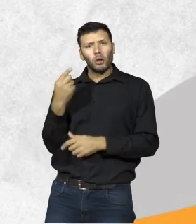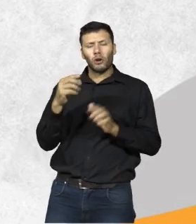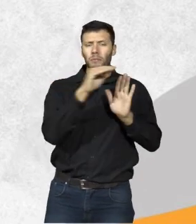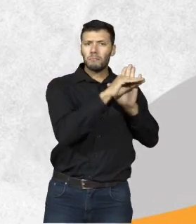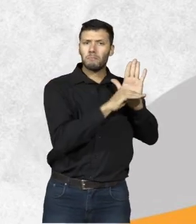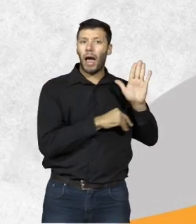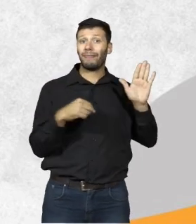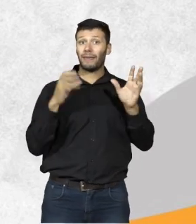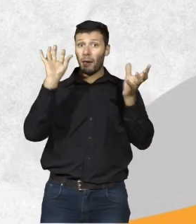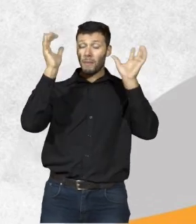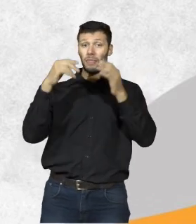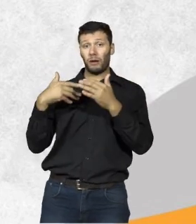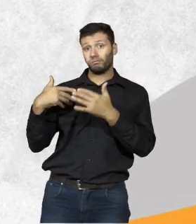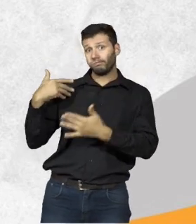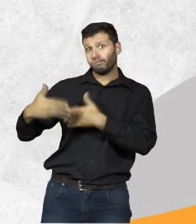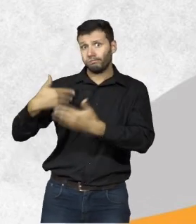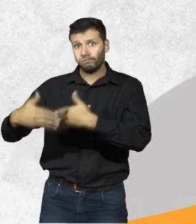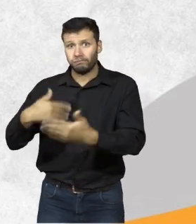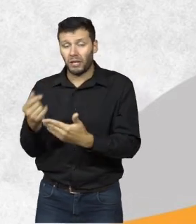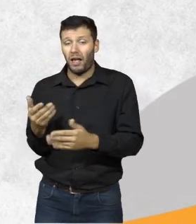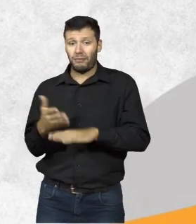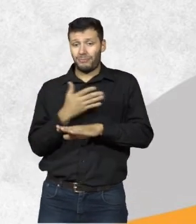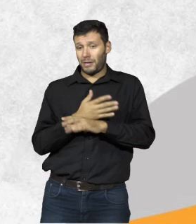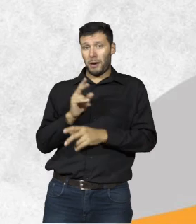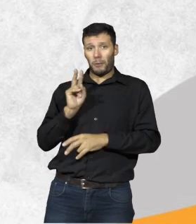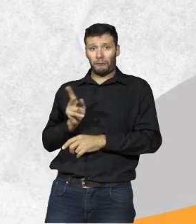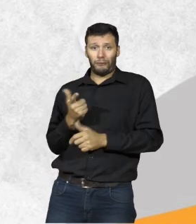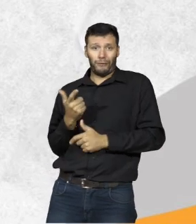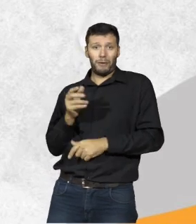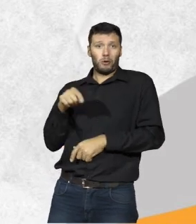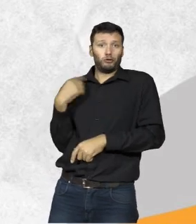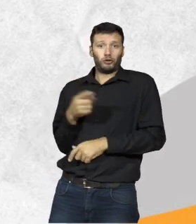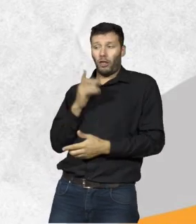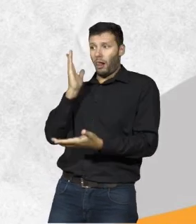normativa ambiental, porque lo otro no estaba prohibido, entonces no se podía sancionar,